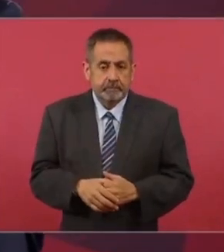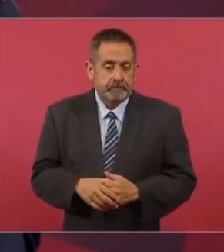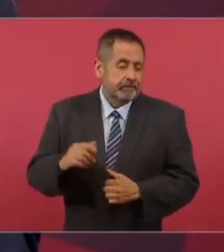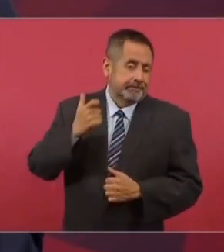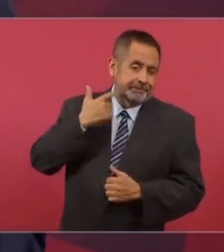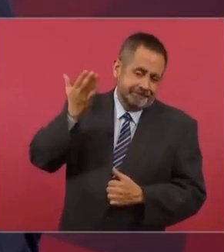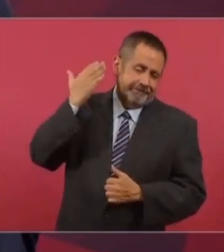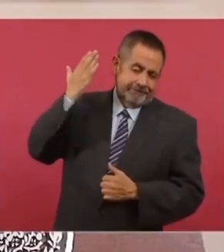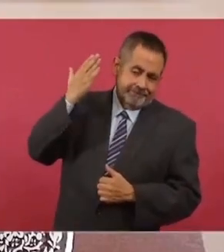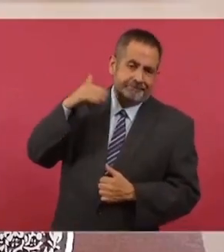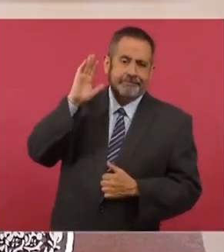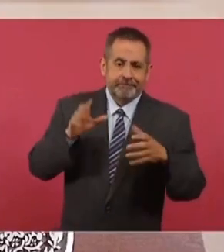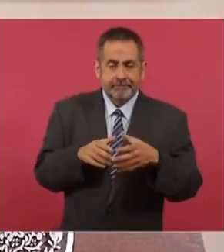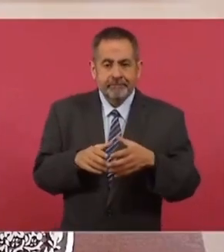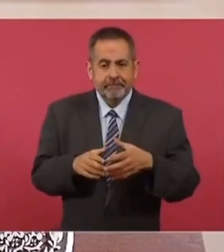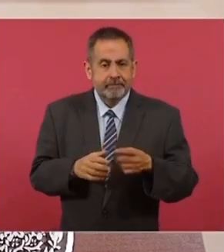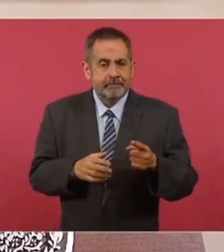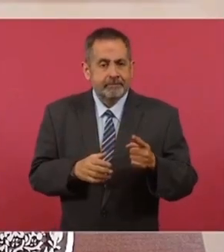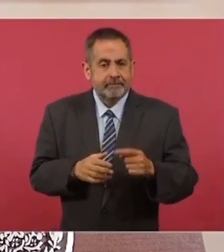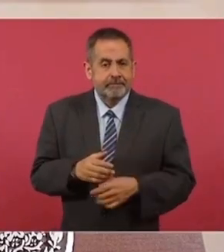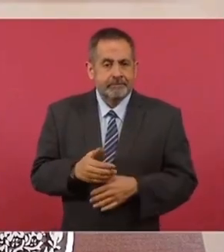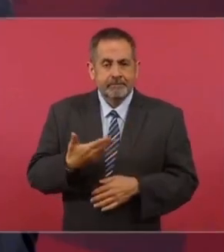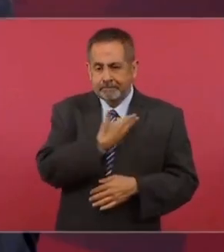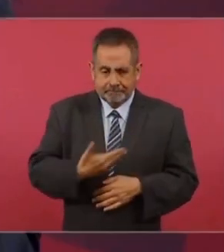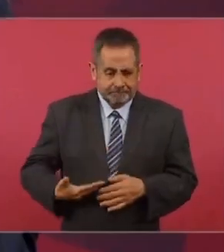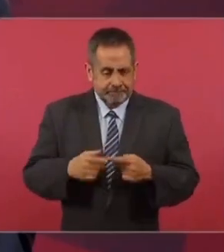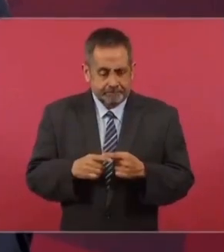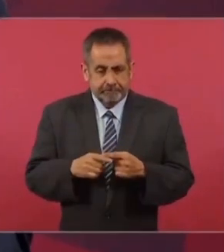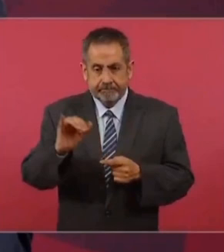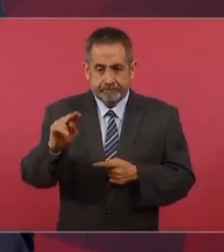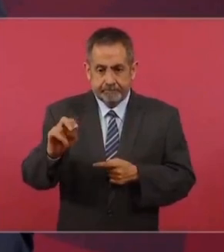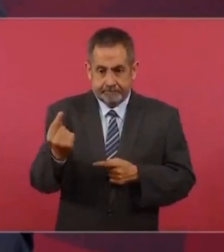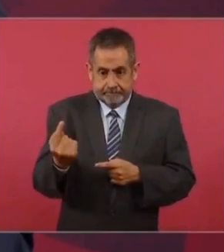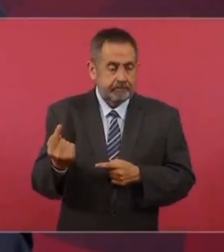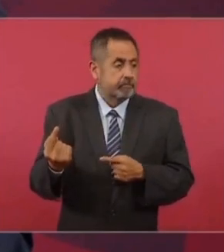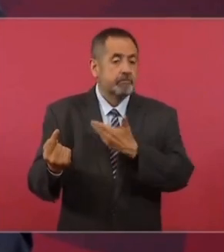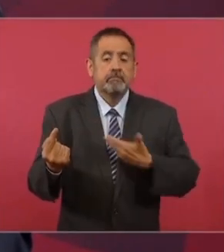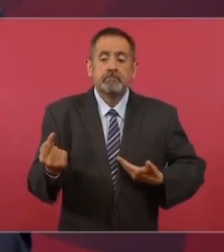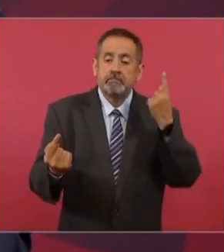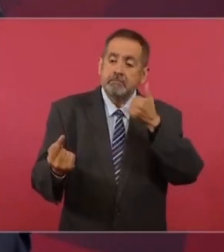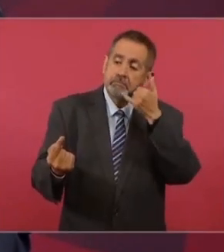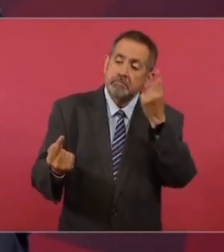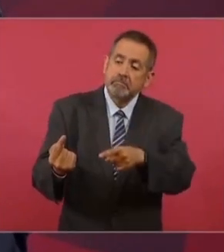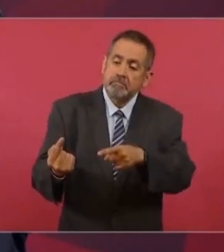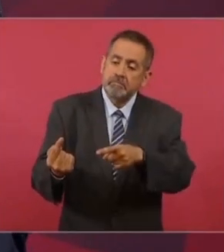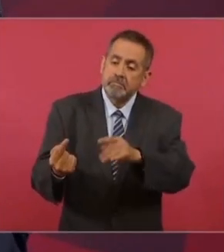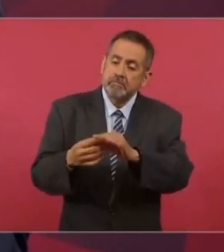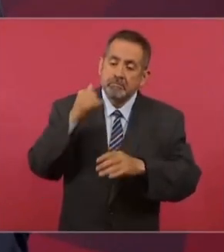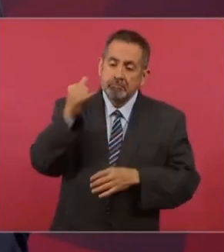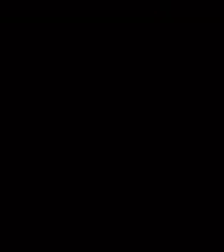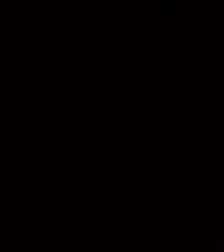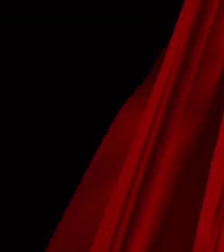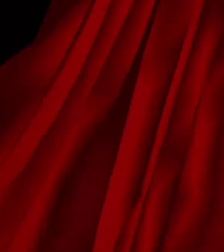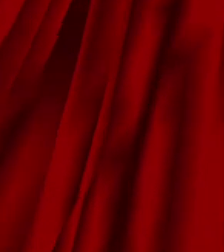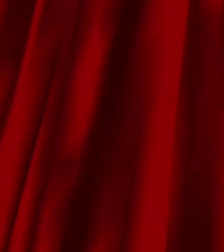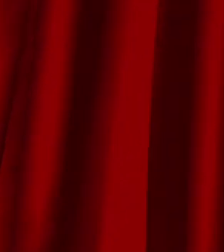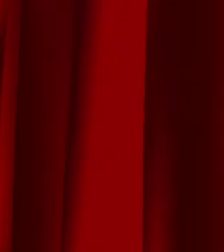por ejemplo, antes del presidente, recibía línea de Los Pinos.